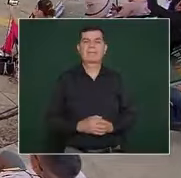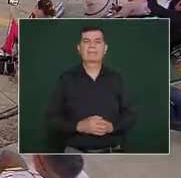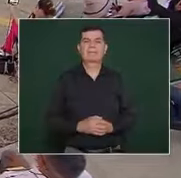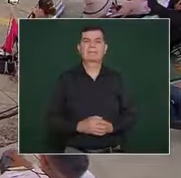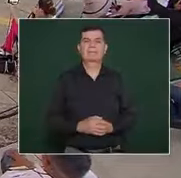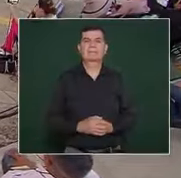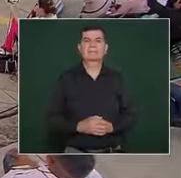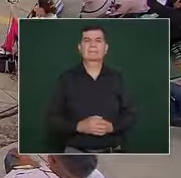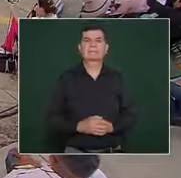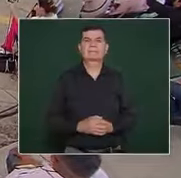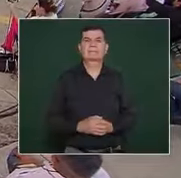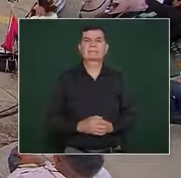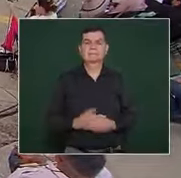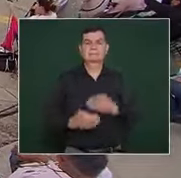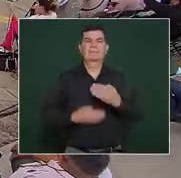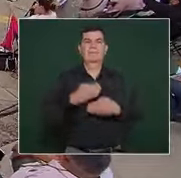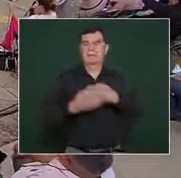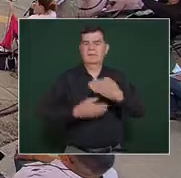que bastante,